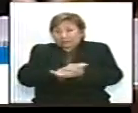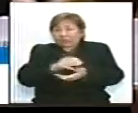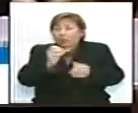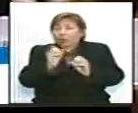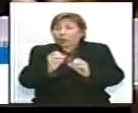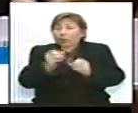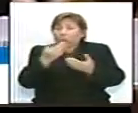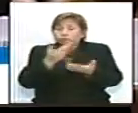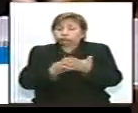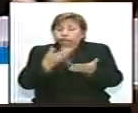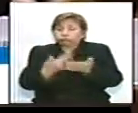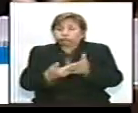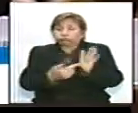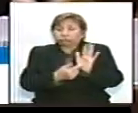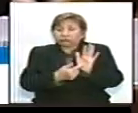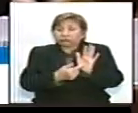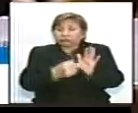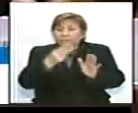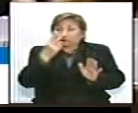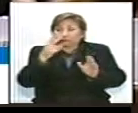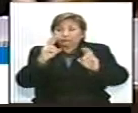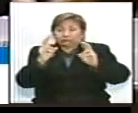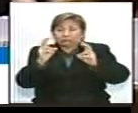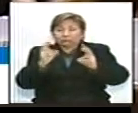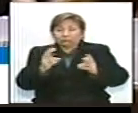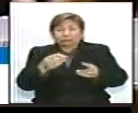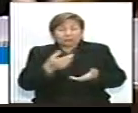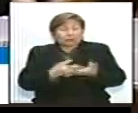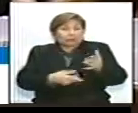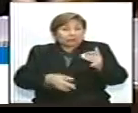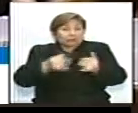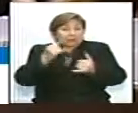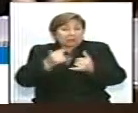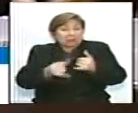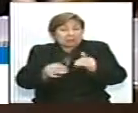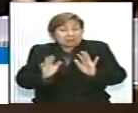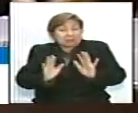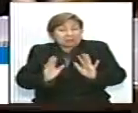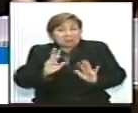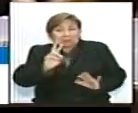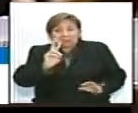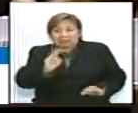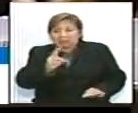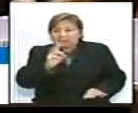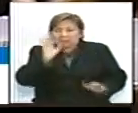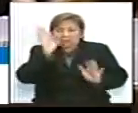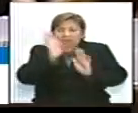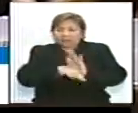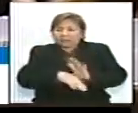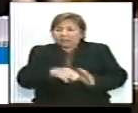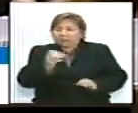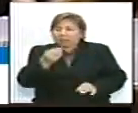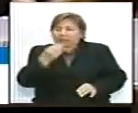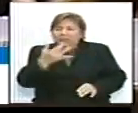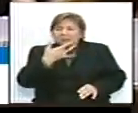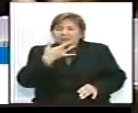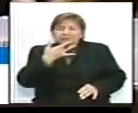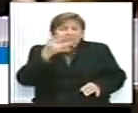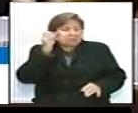se ha evidenciado estos dos temas, al final posiblemente en el 2020 vaya a ser peor. Y yo no sé por qué no